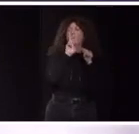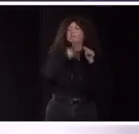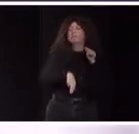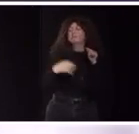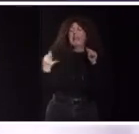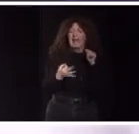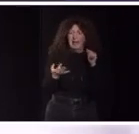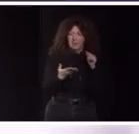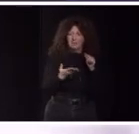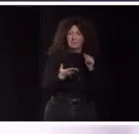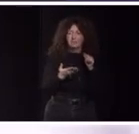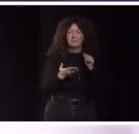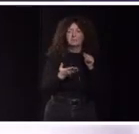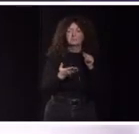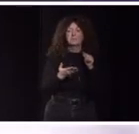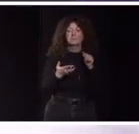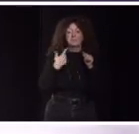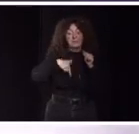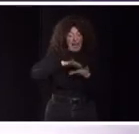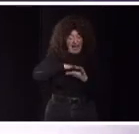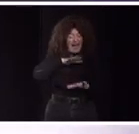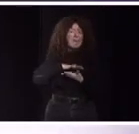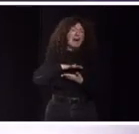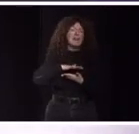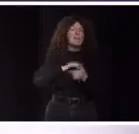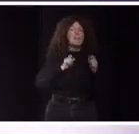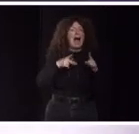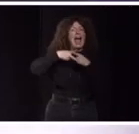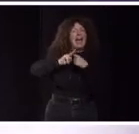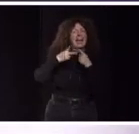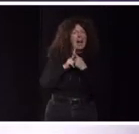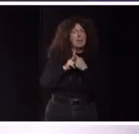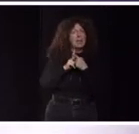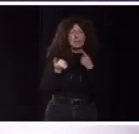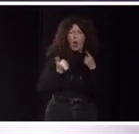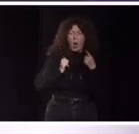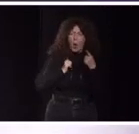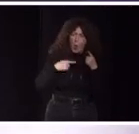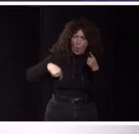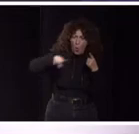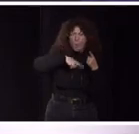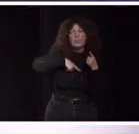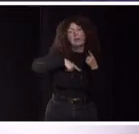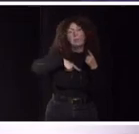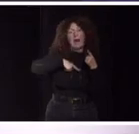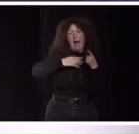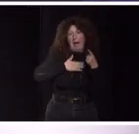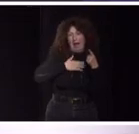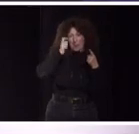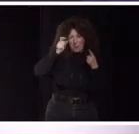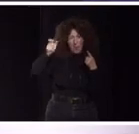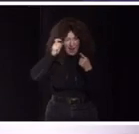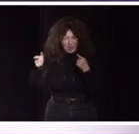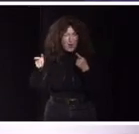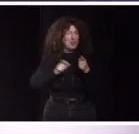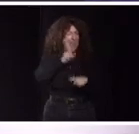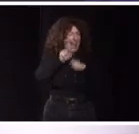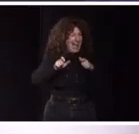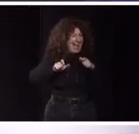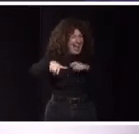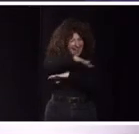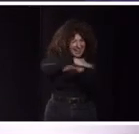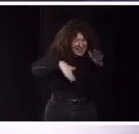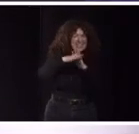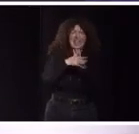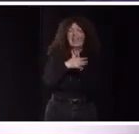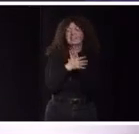lo que podemos es nuestra capacidad para ser una herramienta útil para nuestros pueblos, para nuestras gentes, para los